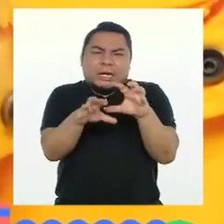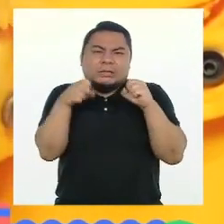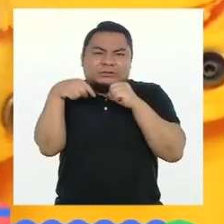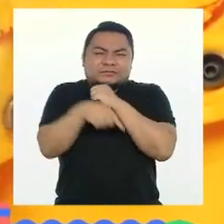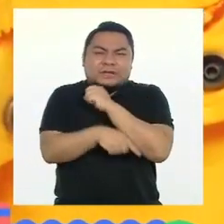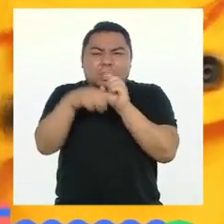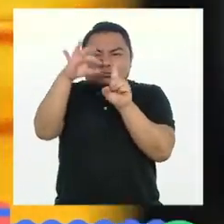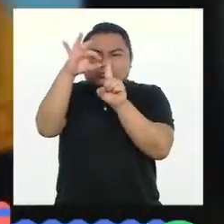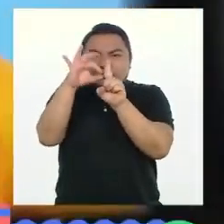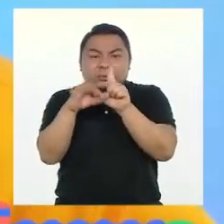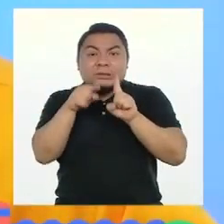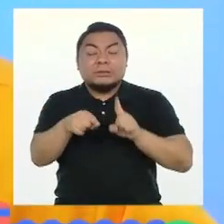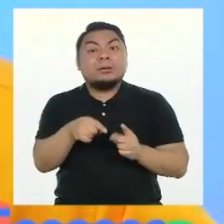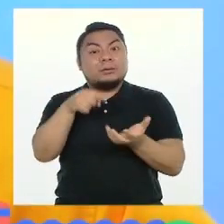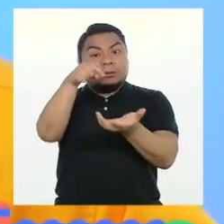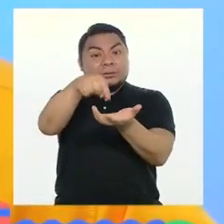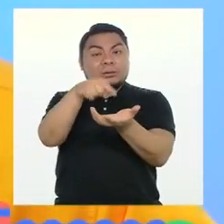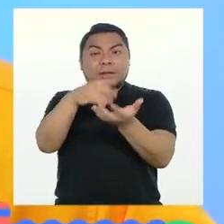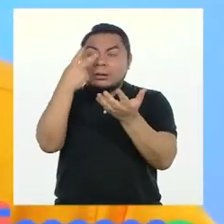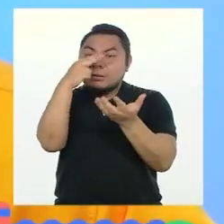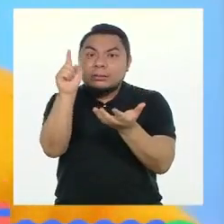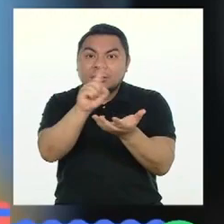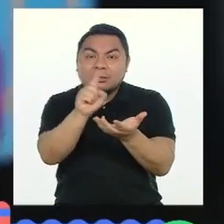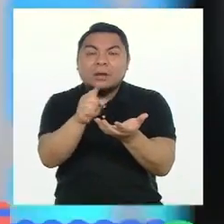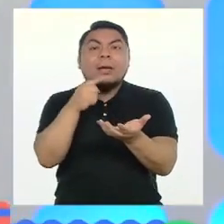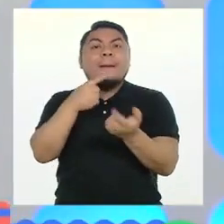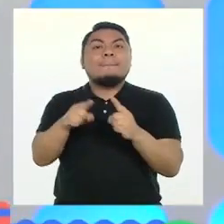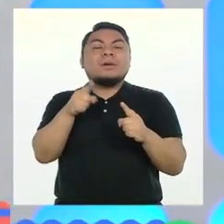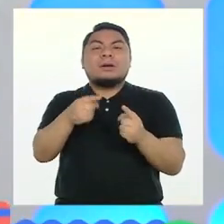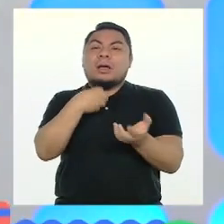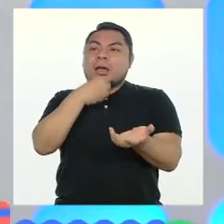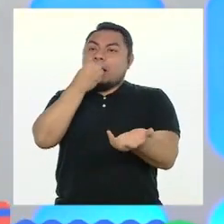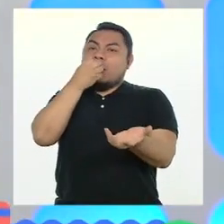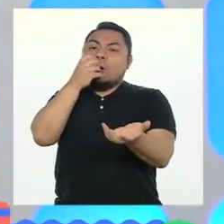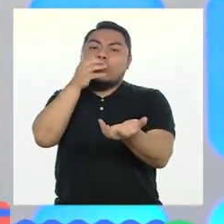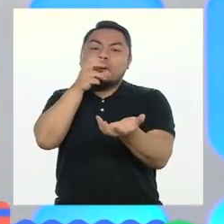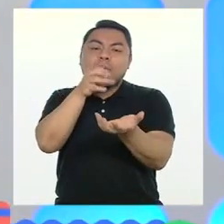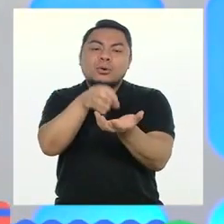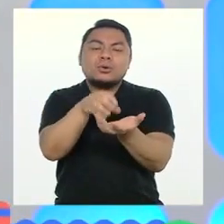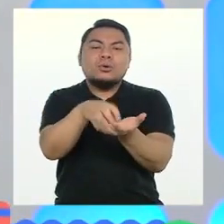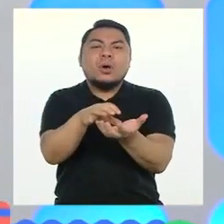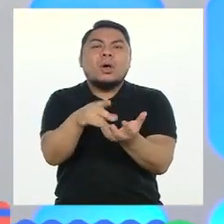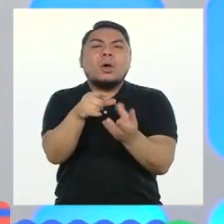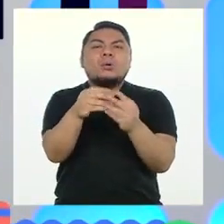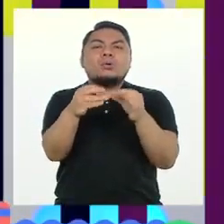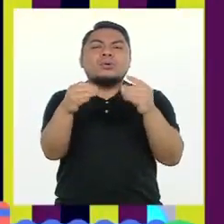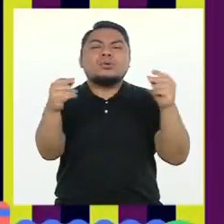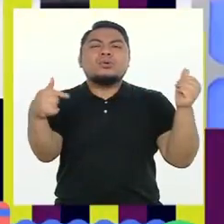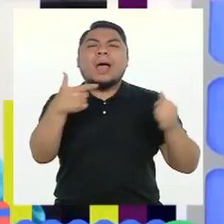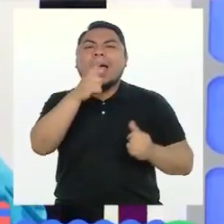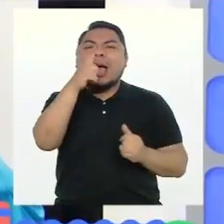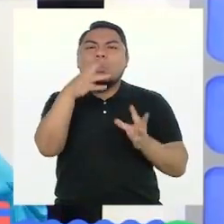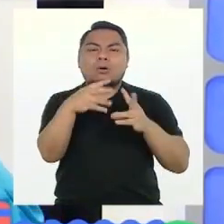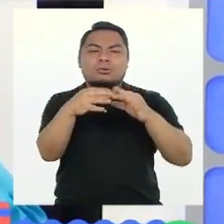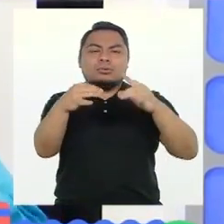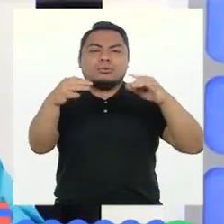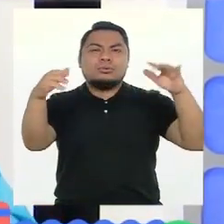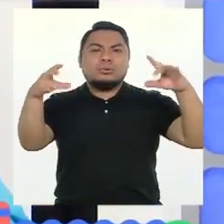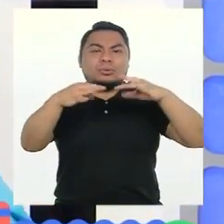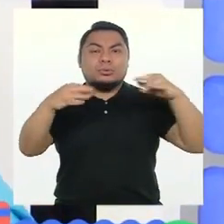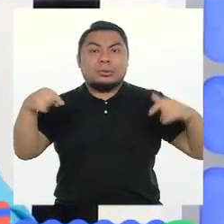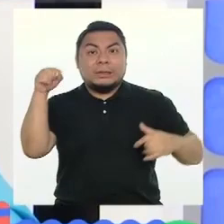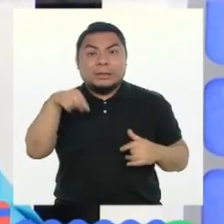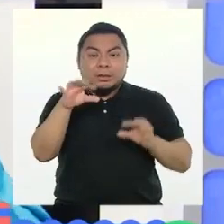que está en el medio ambiente, que normalmente es invisible, se condense y se vuelva microgotas de agua flotante. Esas